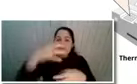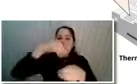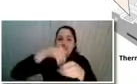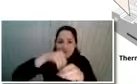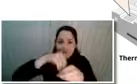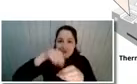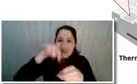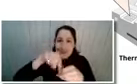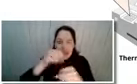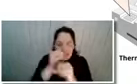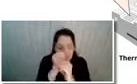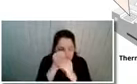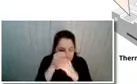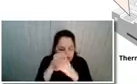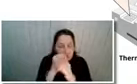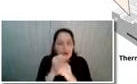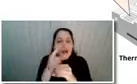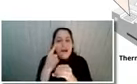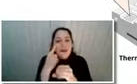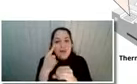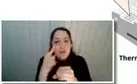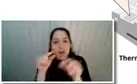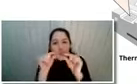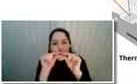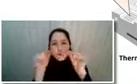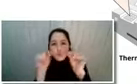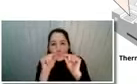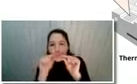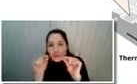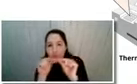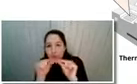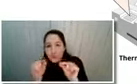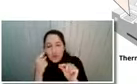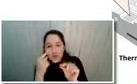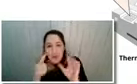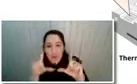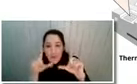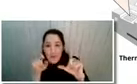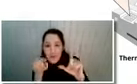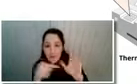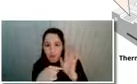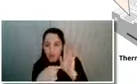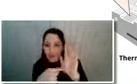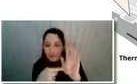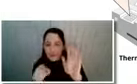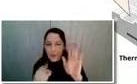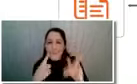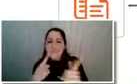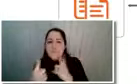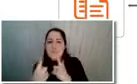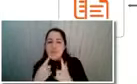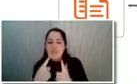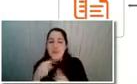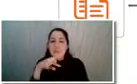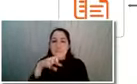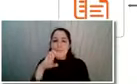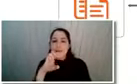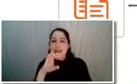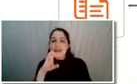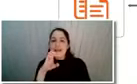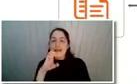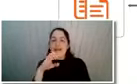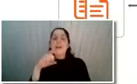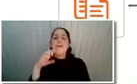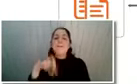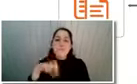bandas. Eso es la típica PCR de punto final que se llama, en que uno observa. Entonces, si aquí estuviera el